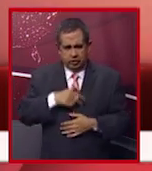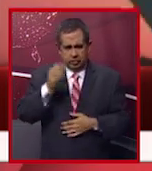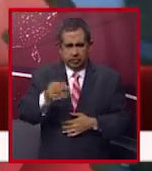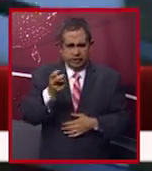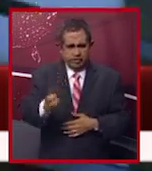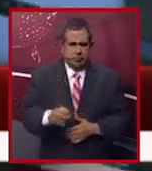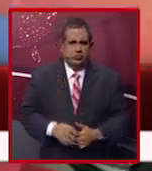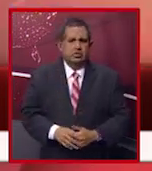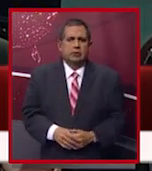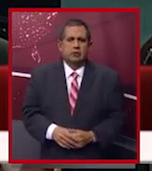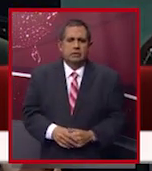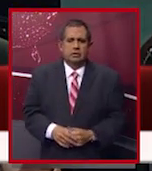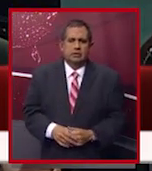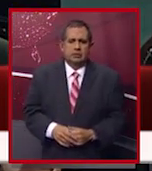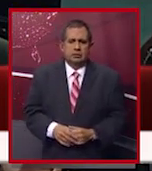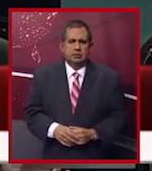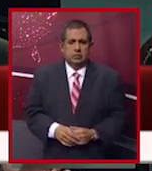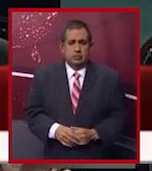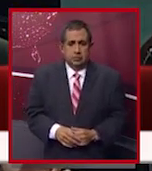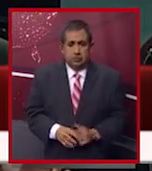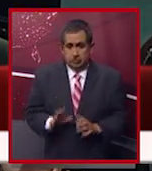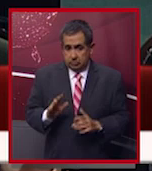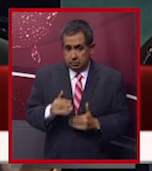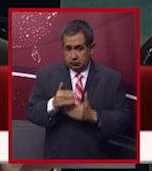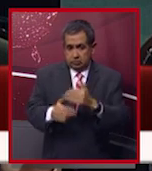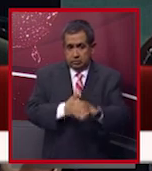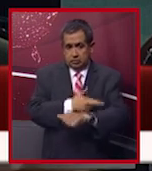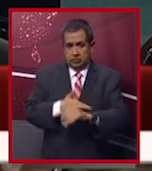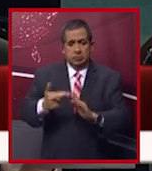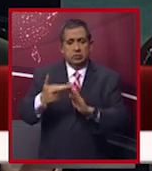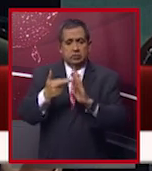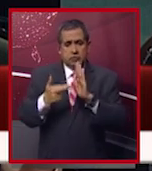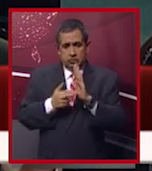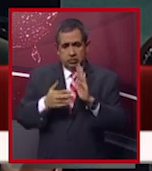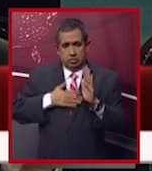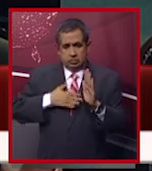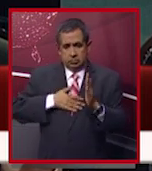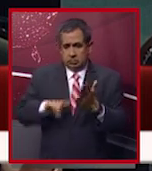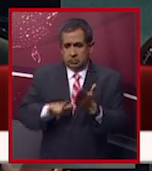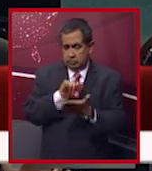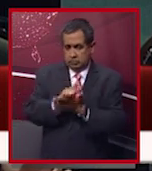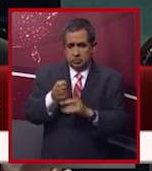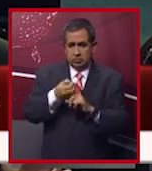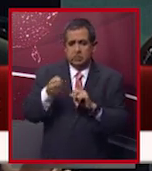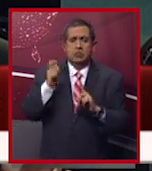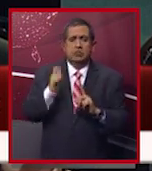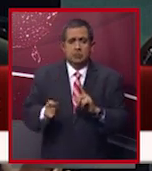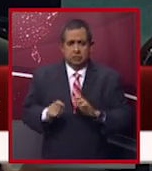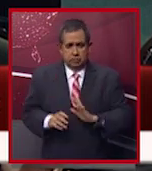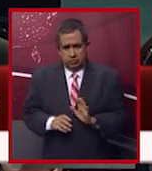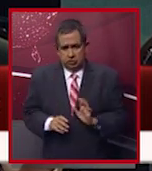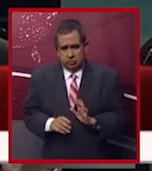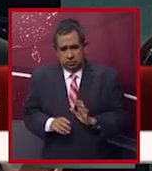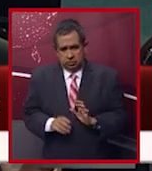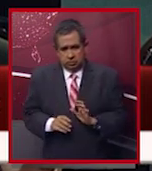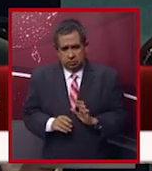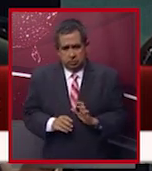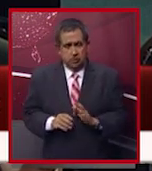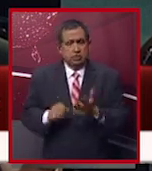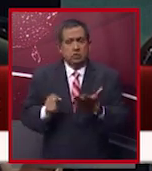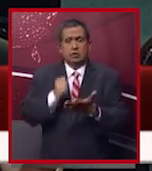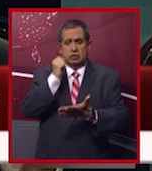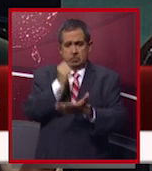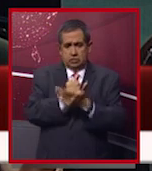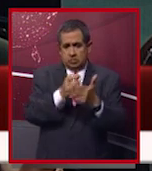aceptable. Lo que procede de acuerdo al reglamento y a nuestra ley orgánica es dar por